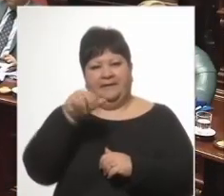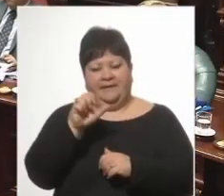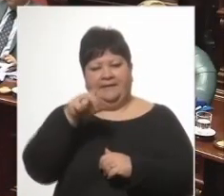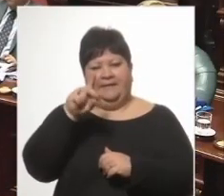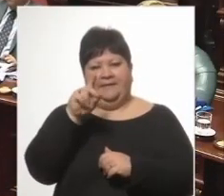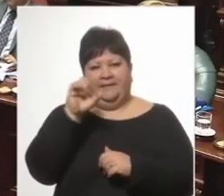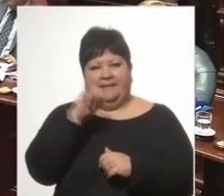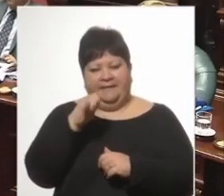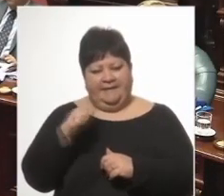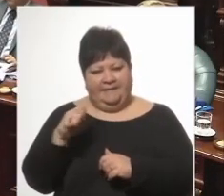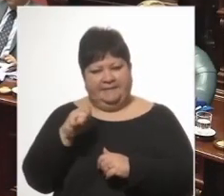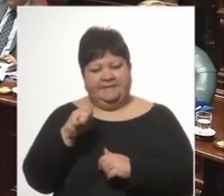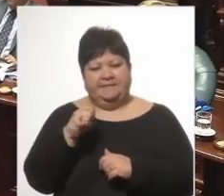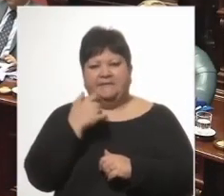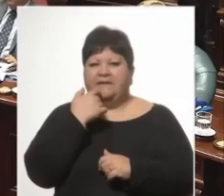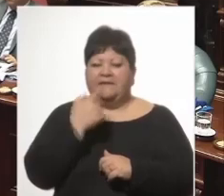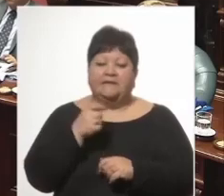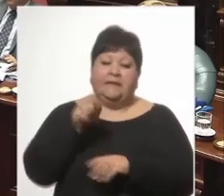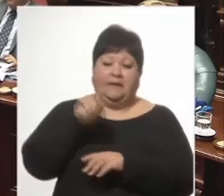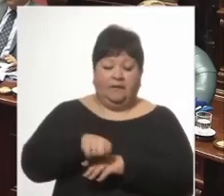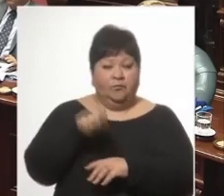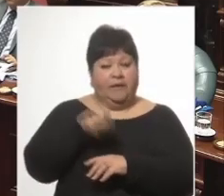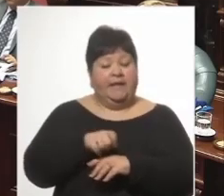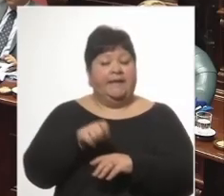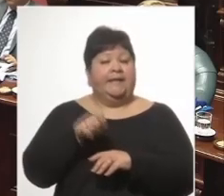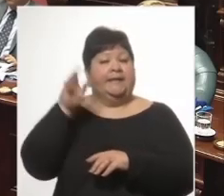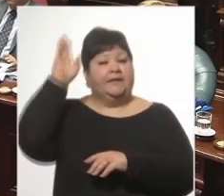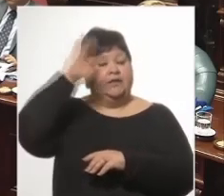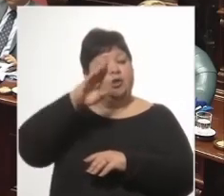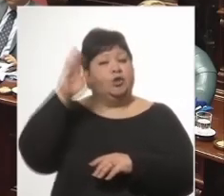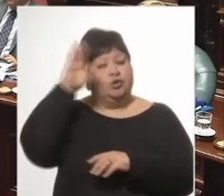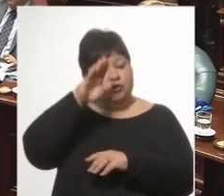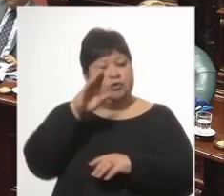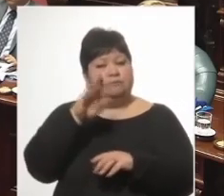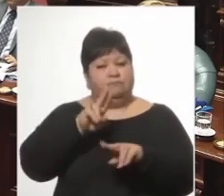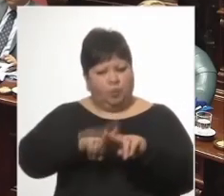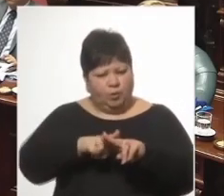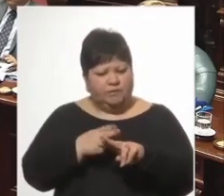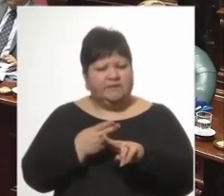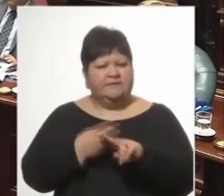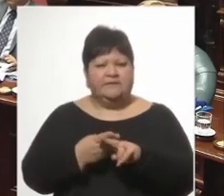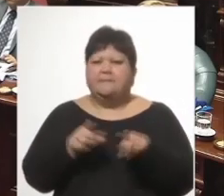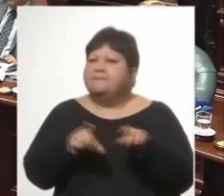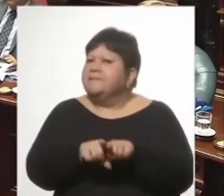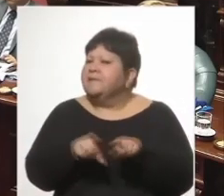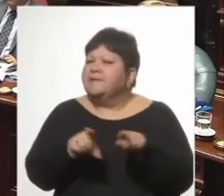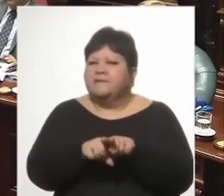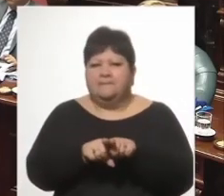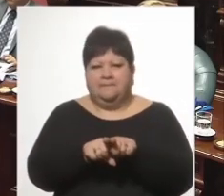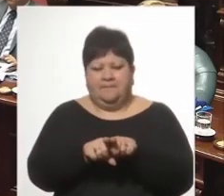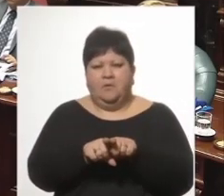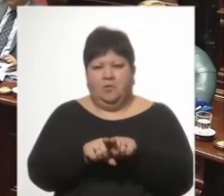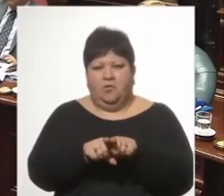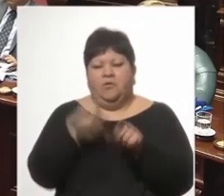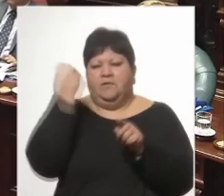la conformación de un tribunal de honor para entender en esa misma causa.